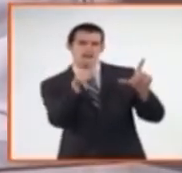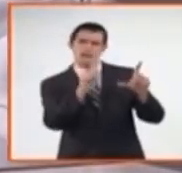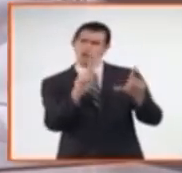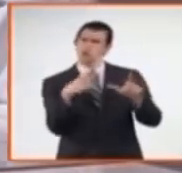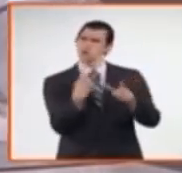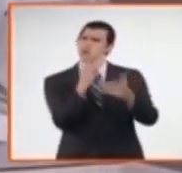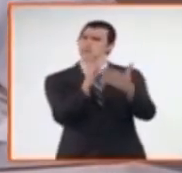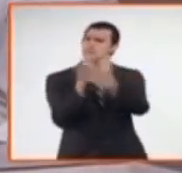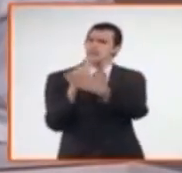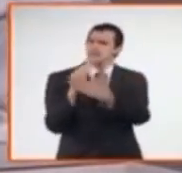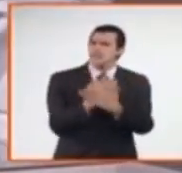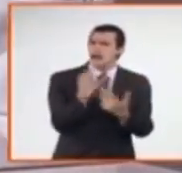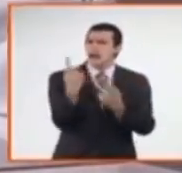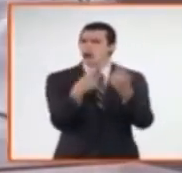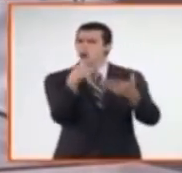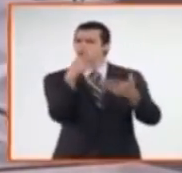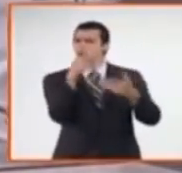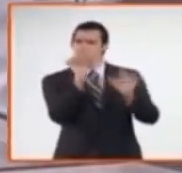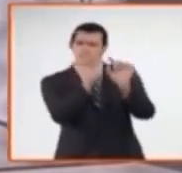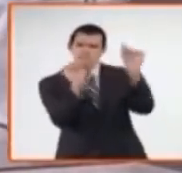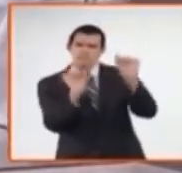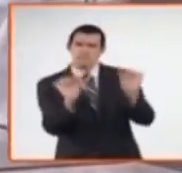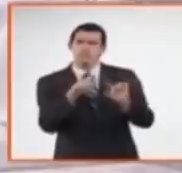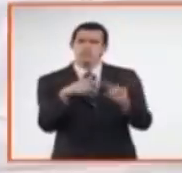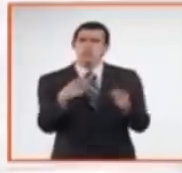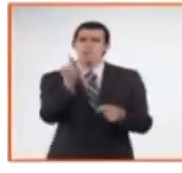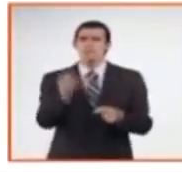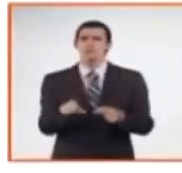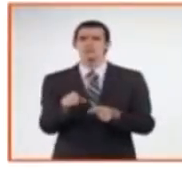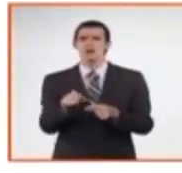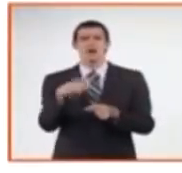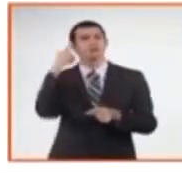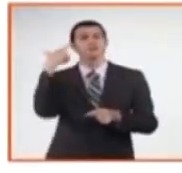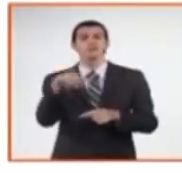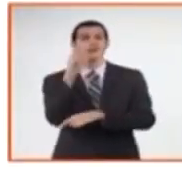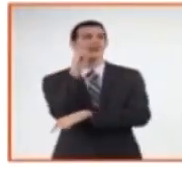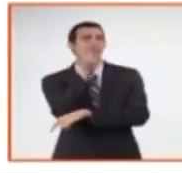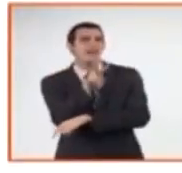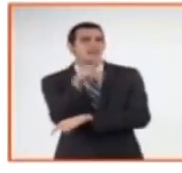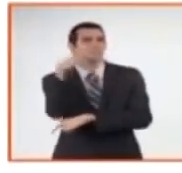bien si puedo tener la primera pantalla por favor